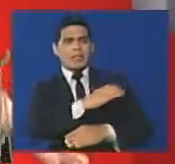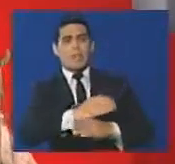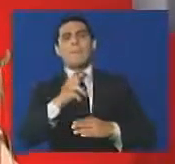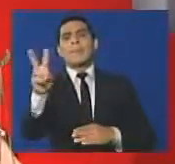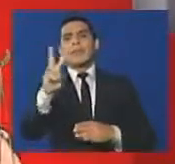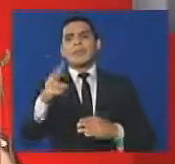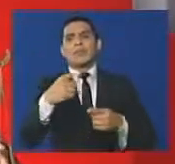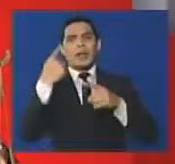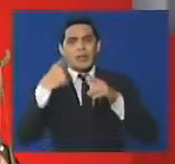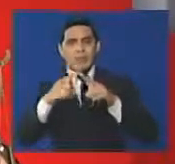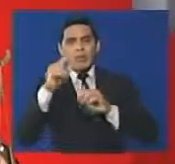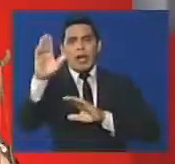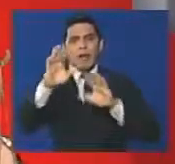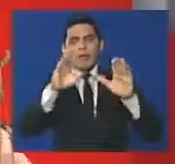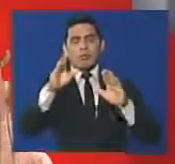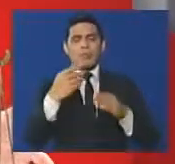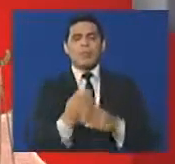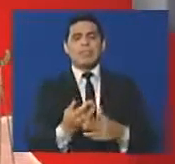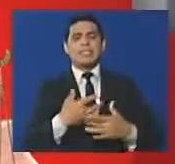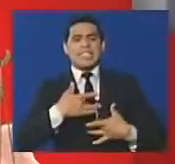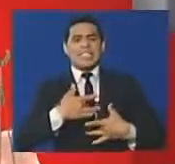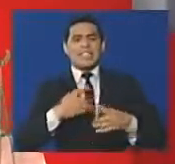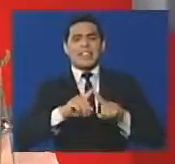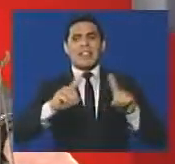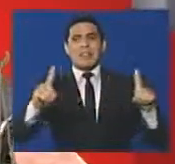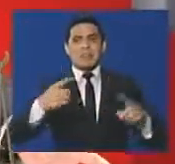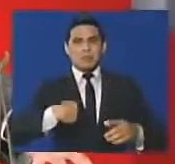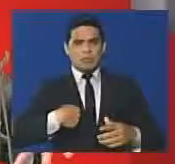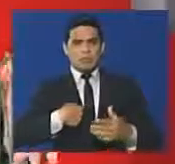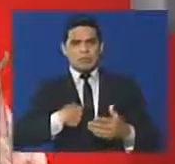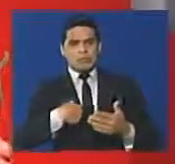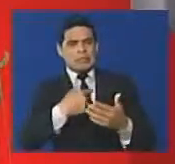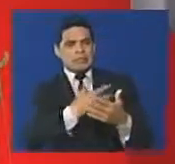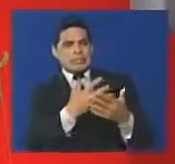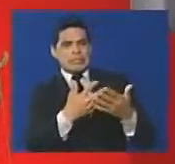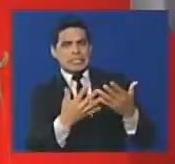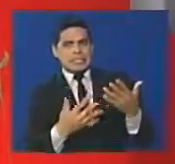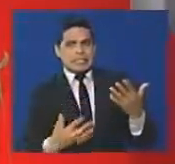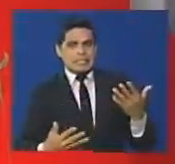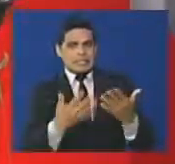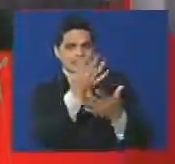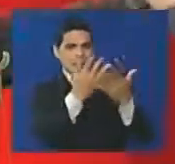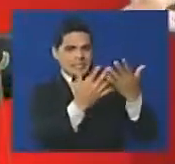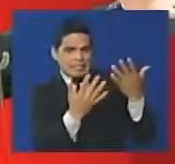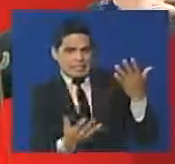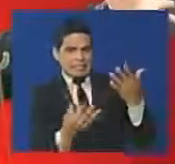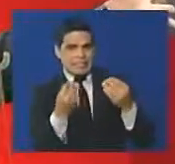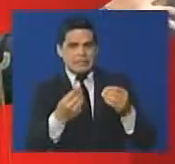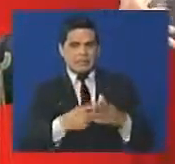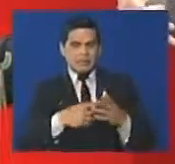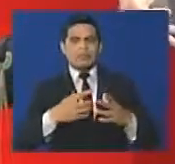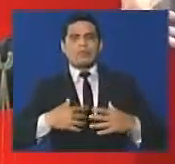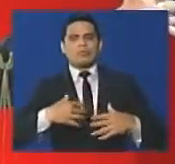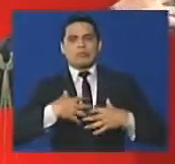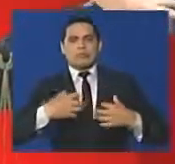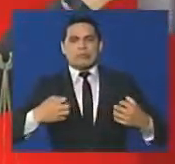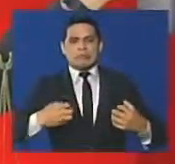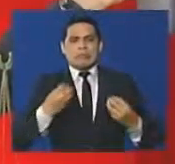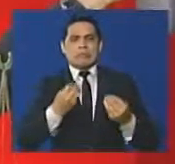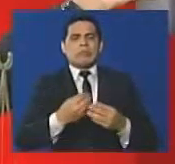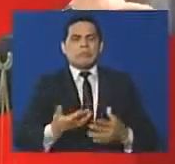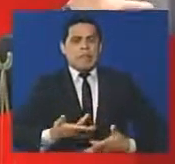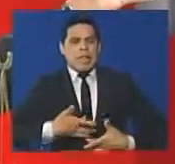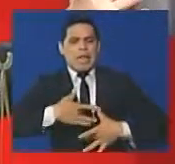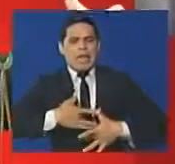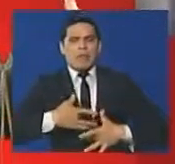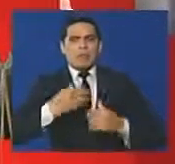una cosa y afuera es otra. Señor. A uno le hierve la sangre. Usted lo ha dicho. Las venas se abren, como Galeano diría, con la